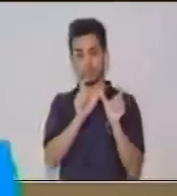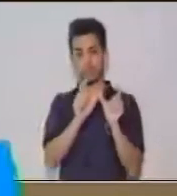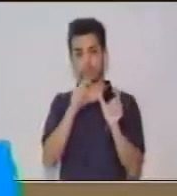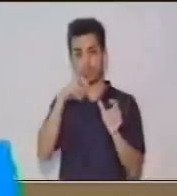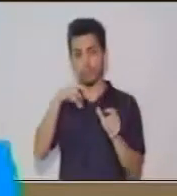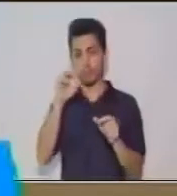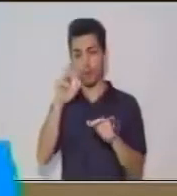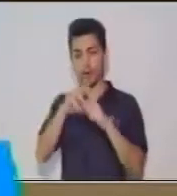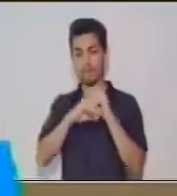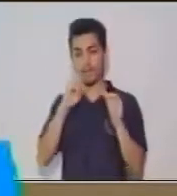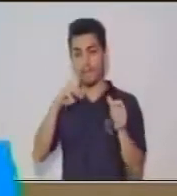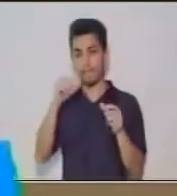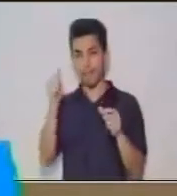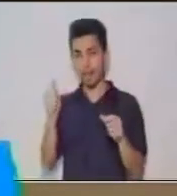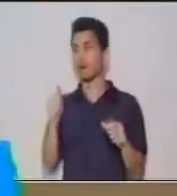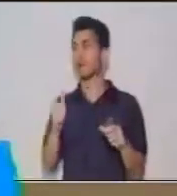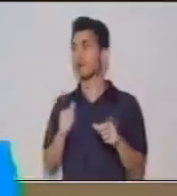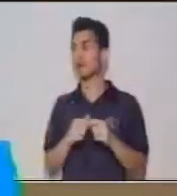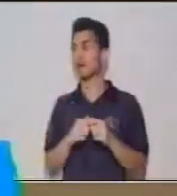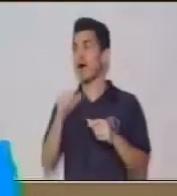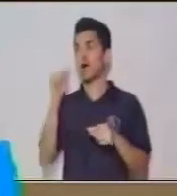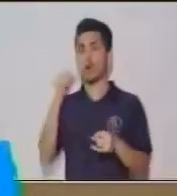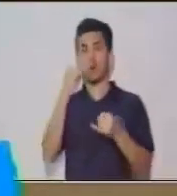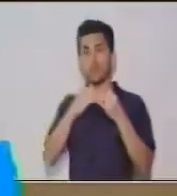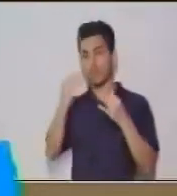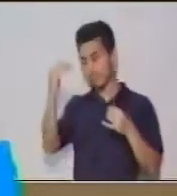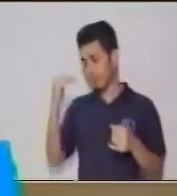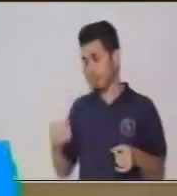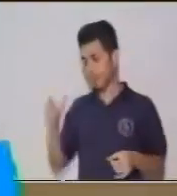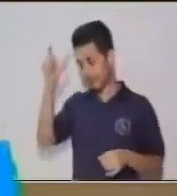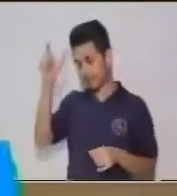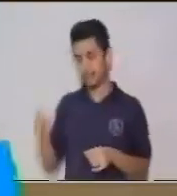palabras. Y por último está la familia de palabras.